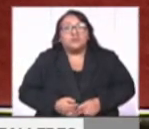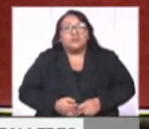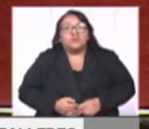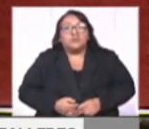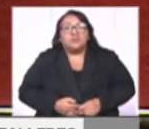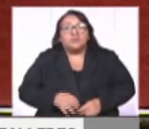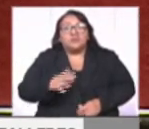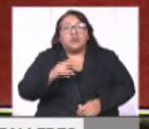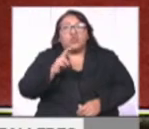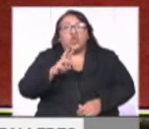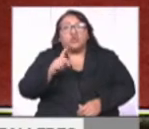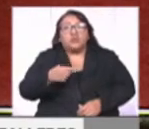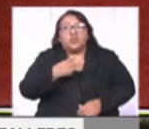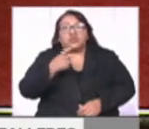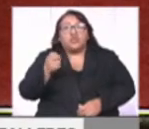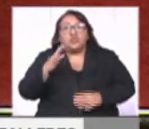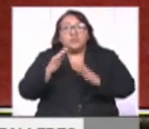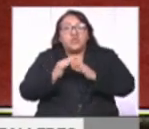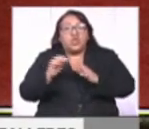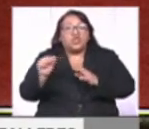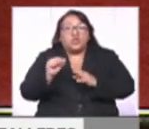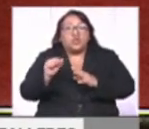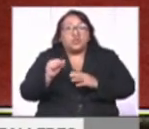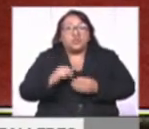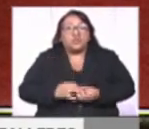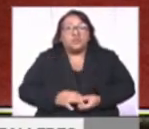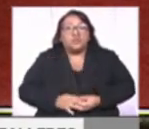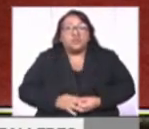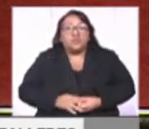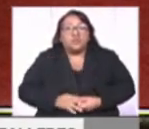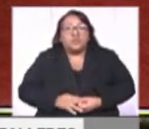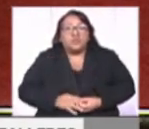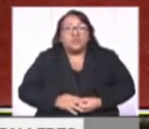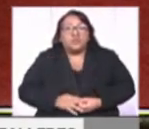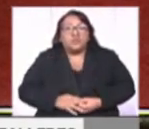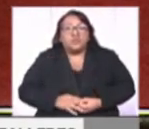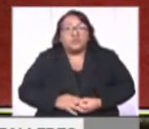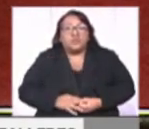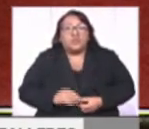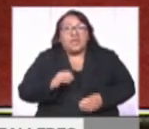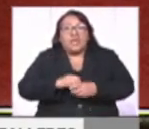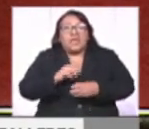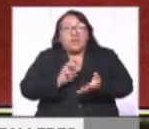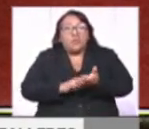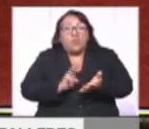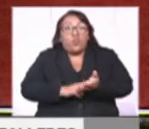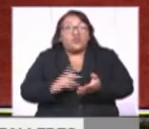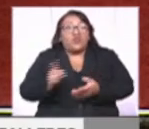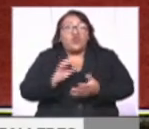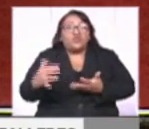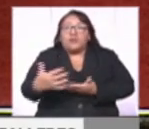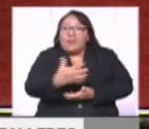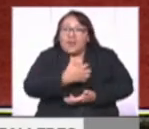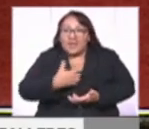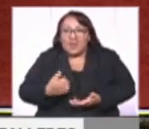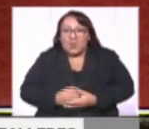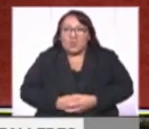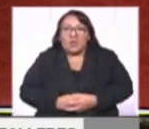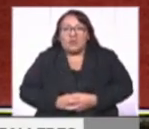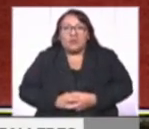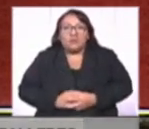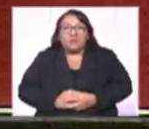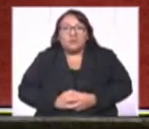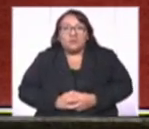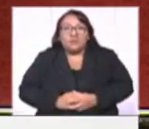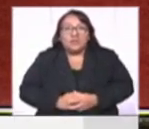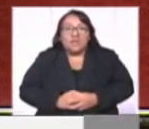2.200 millones de soles en tributos que se dejaría de recaudar. Eso